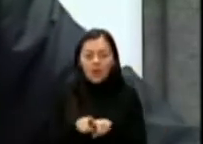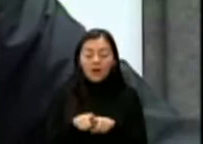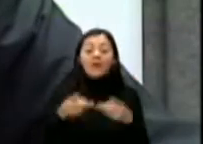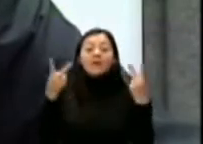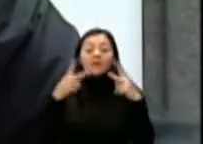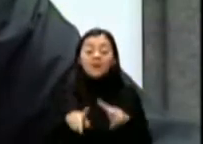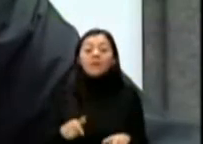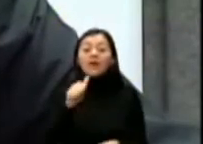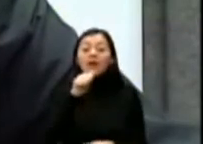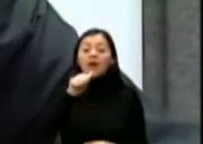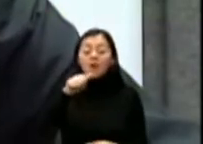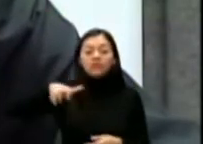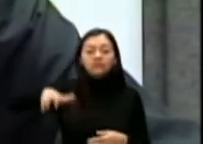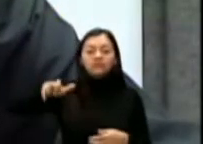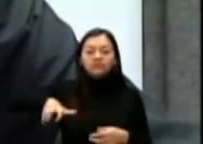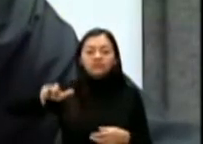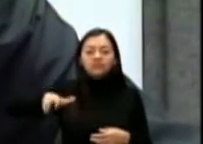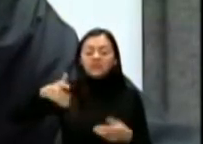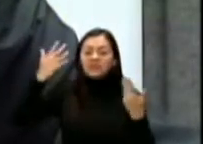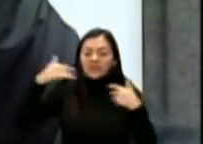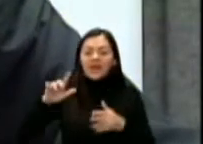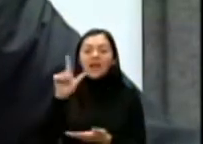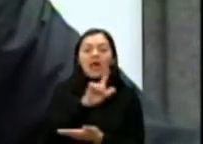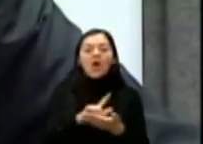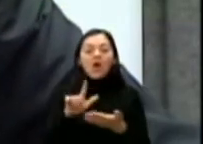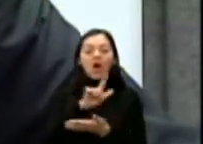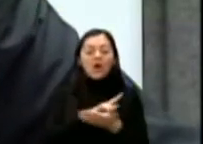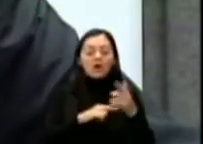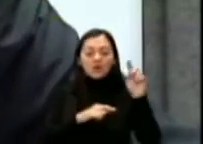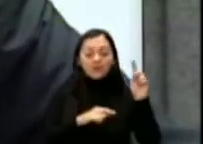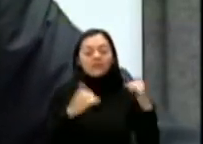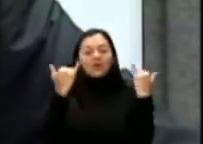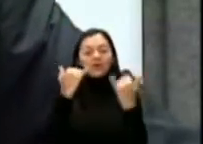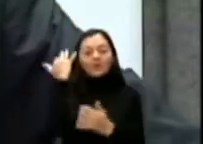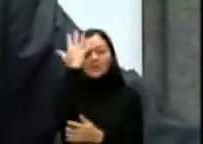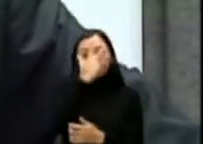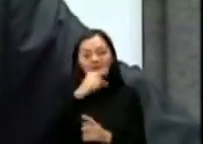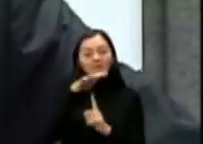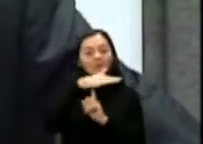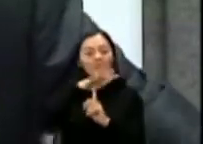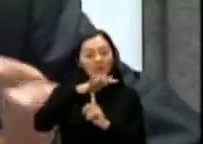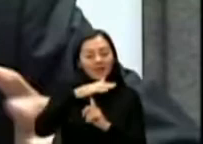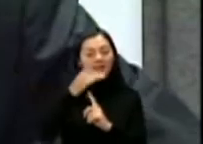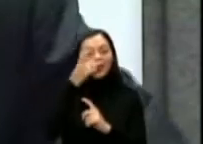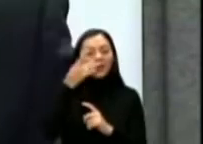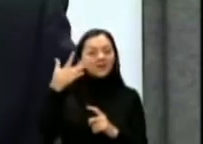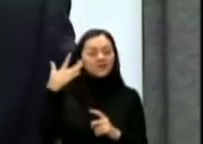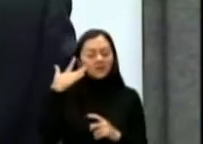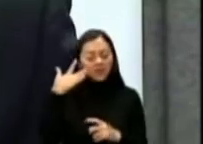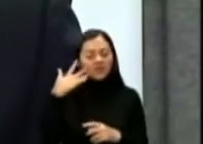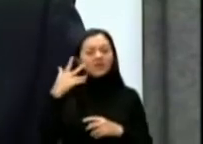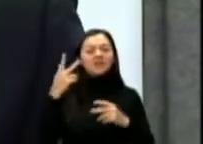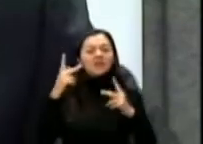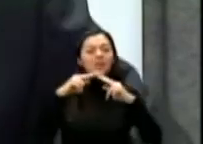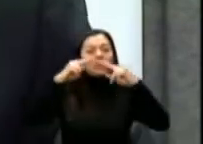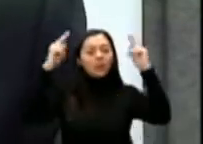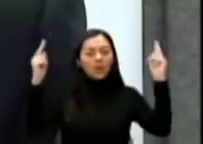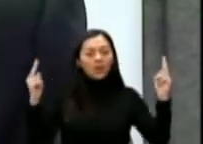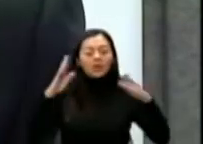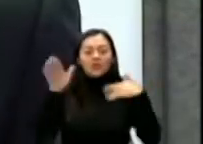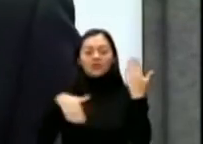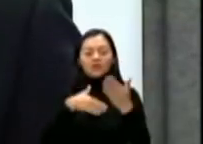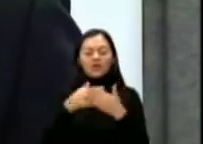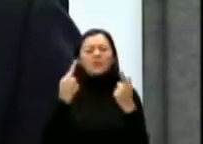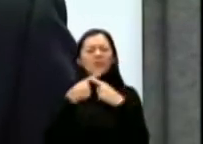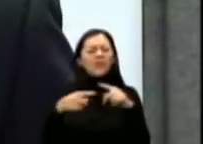el lago agrio esos parques ecológicos que ahora embellecen las ciudades de la amazonía esos puentes teatros progresos al tema al tema